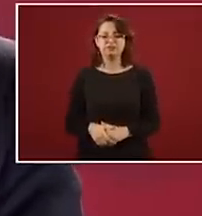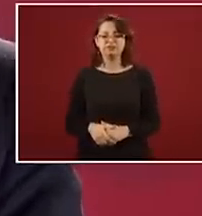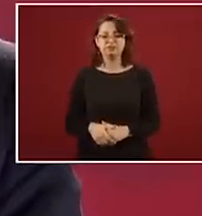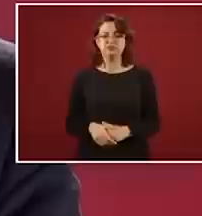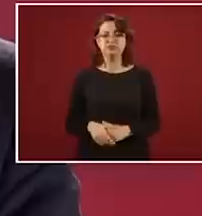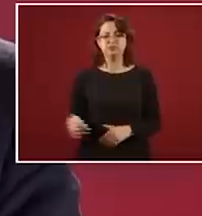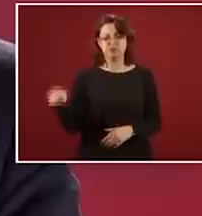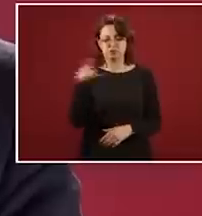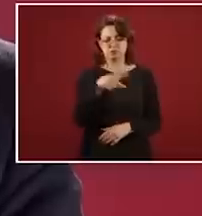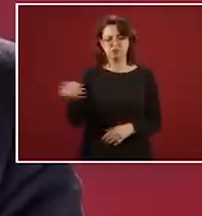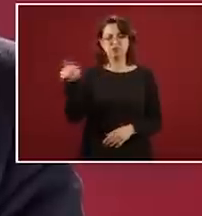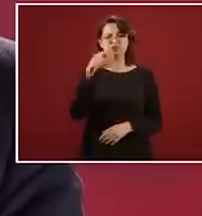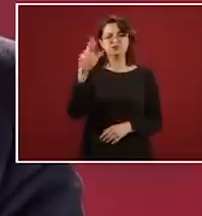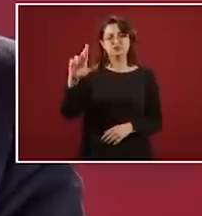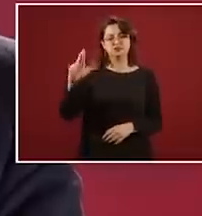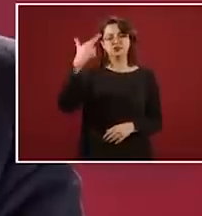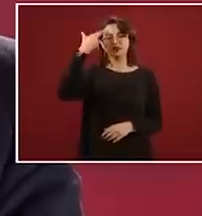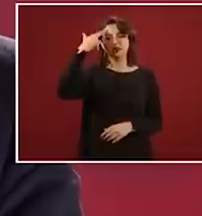Acuérdense ustedes